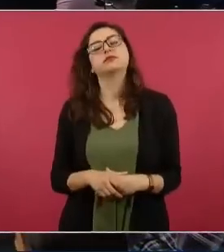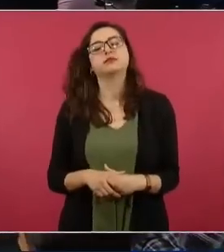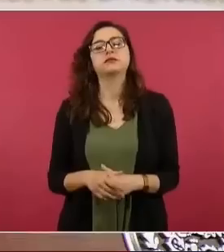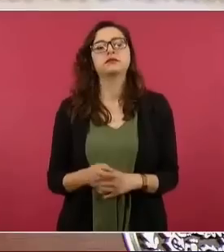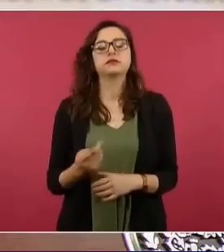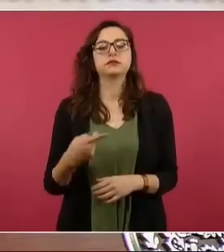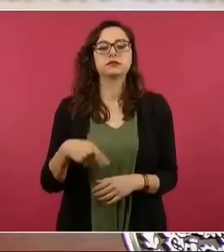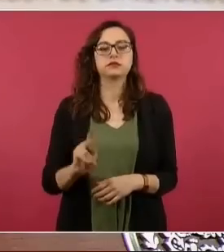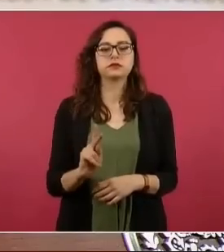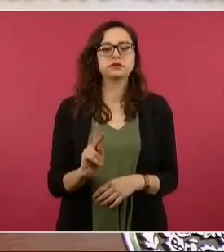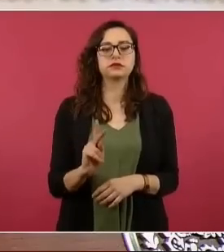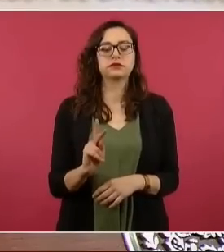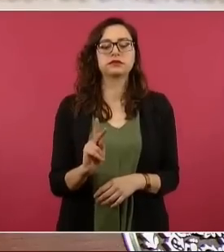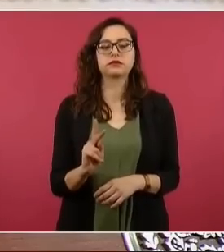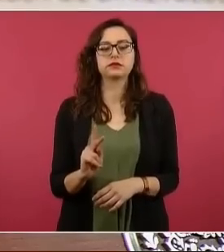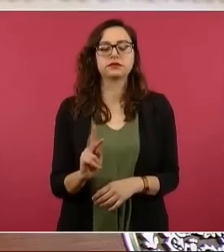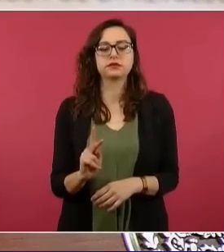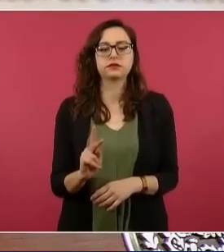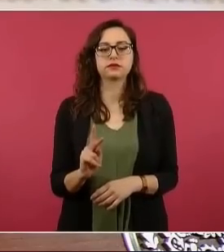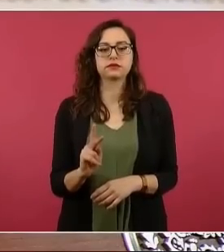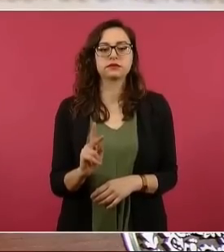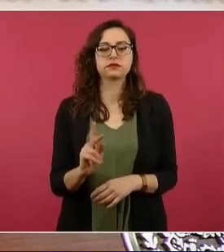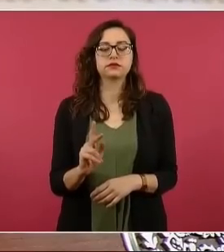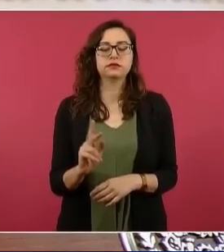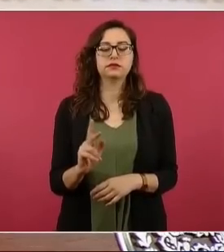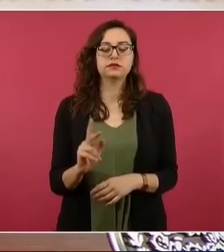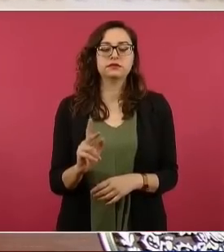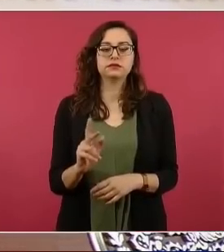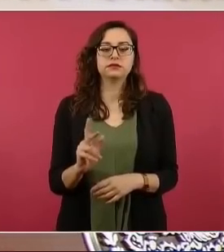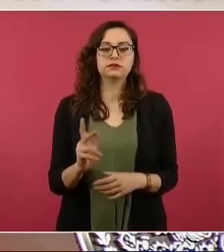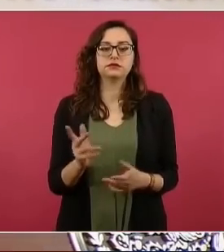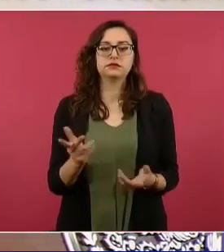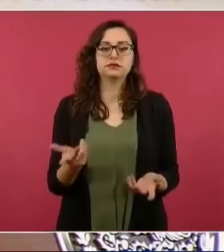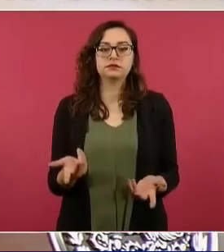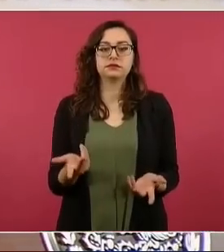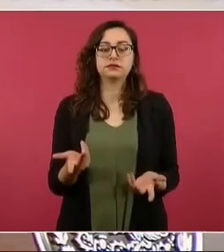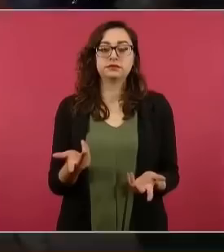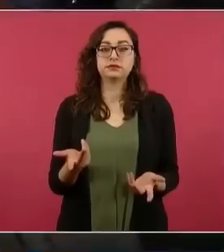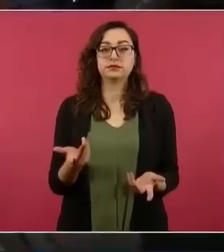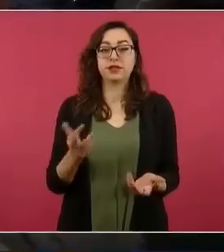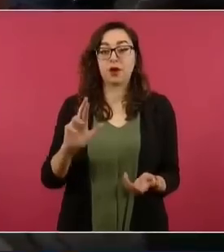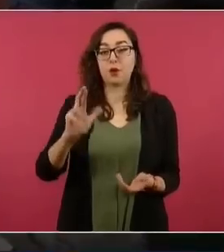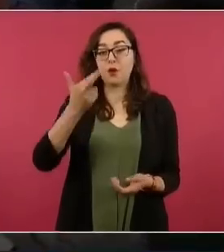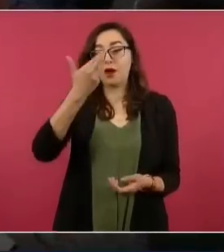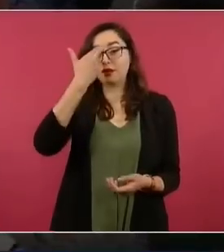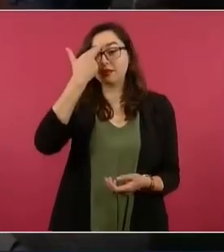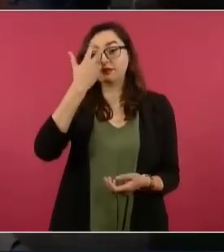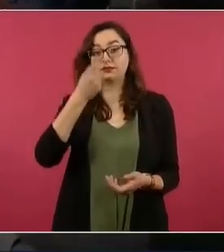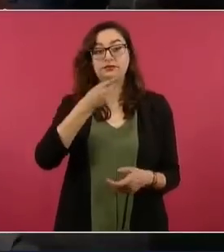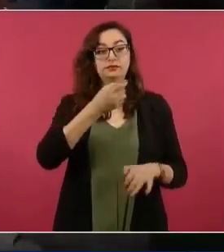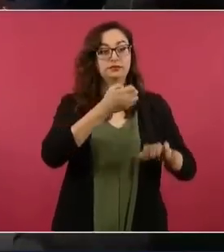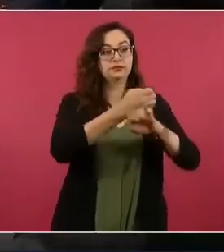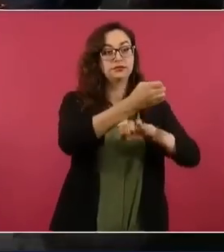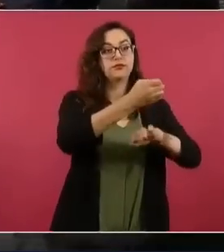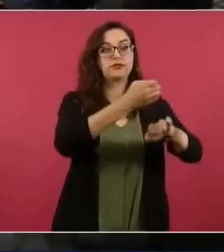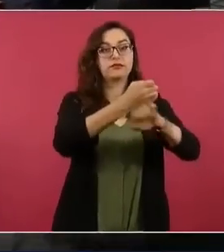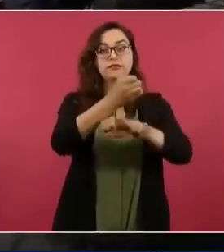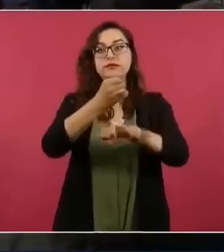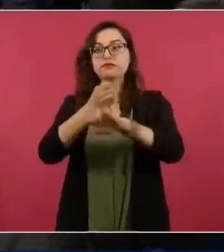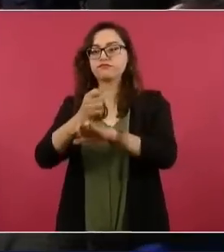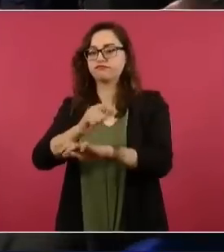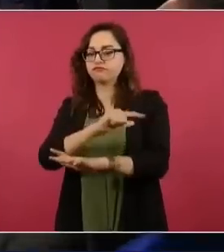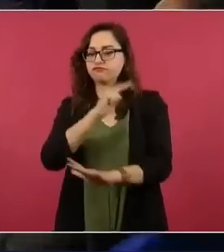hablábamos de cuando se empiezan a expedir por estado las leyes de